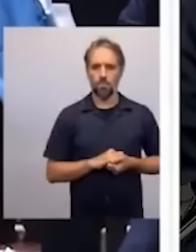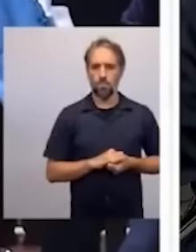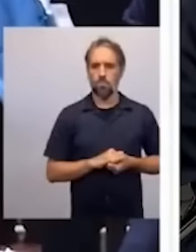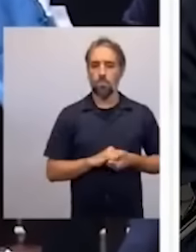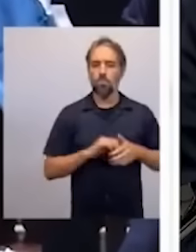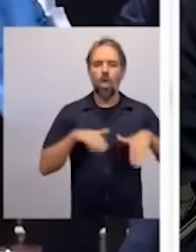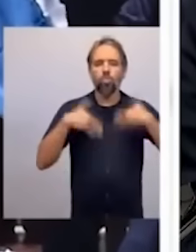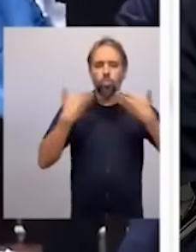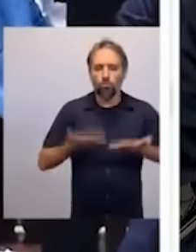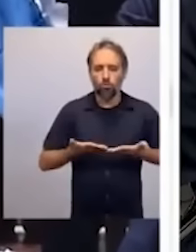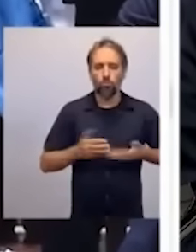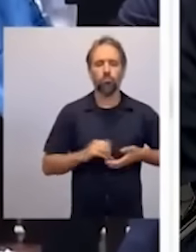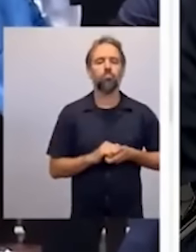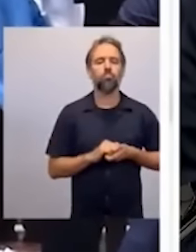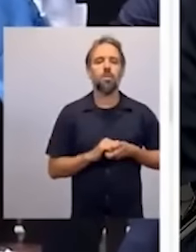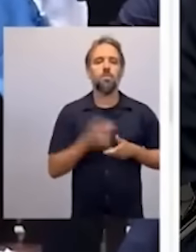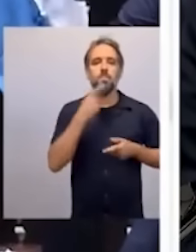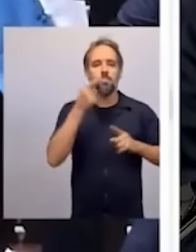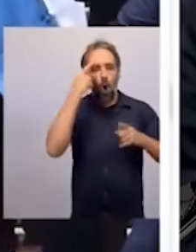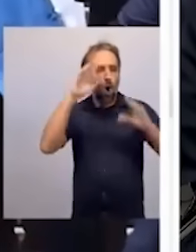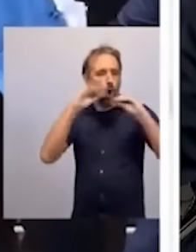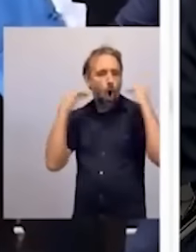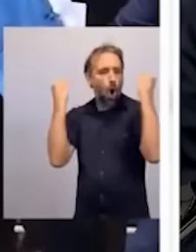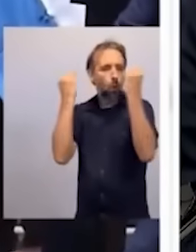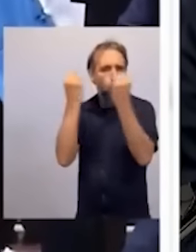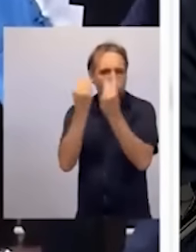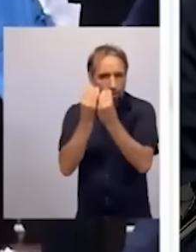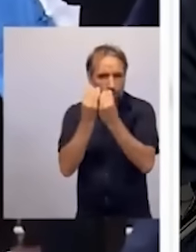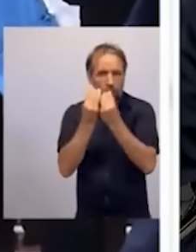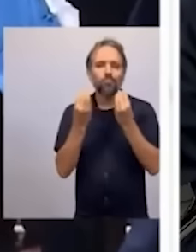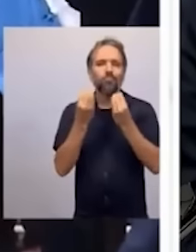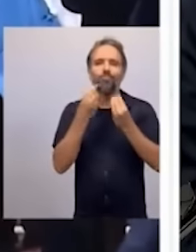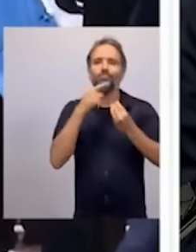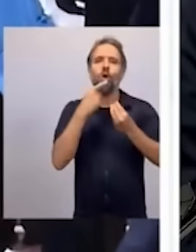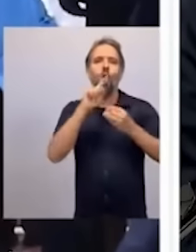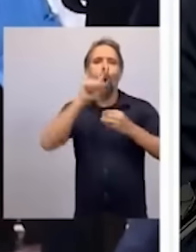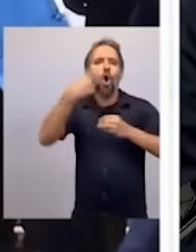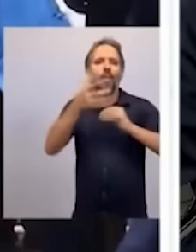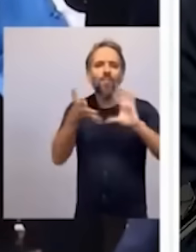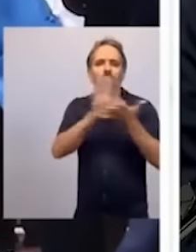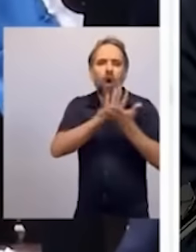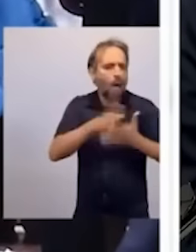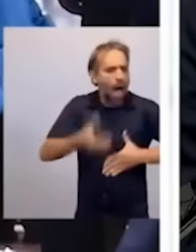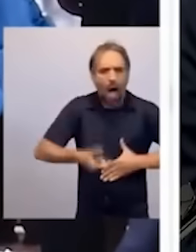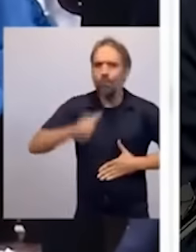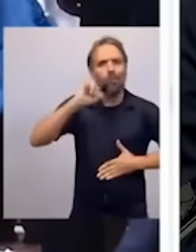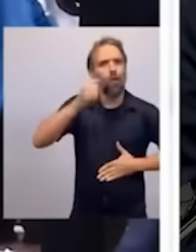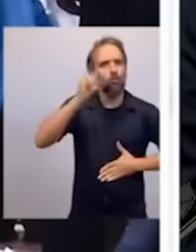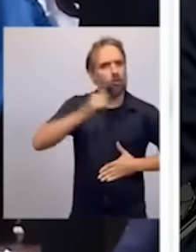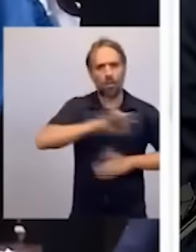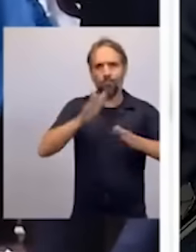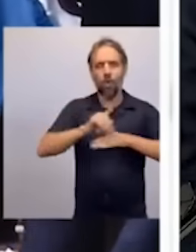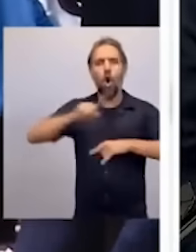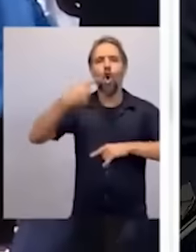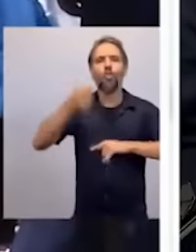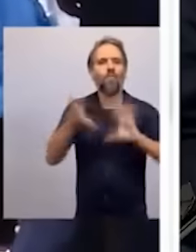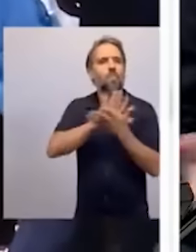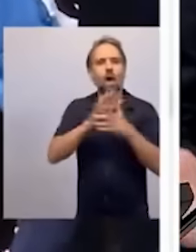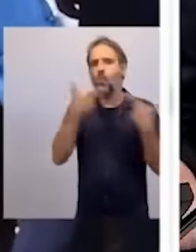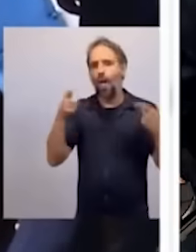rivadavia sentado con la policía para no permitir ejercer el derecho a la protesta que más que protesta